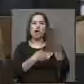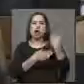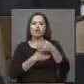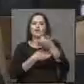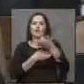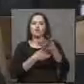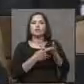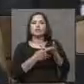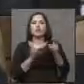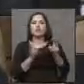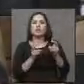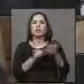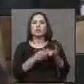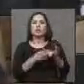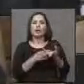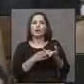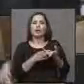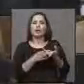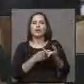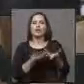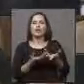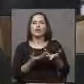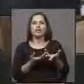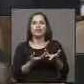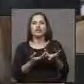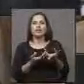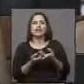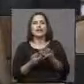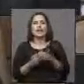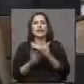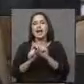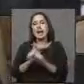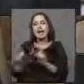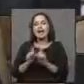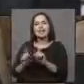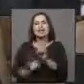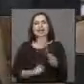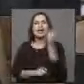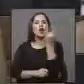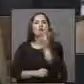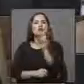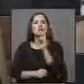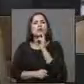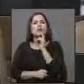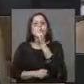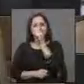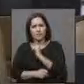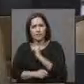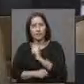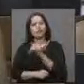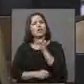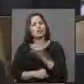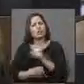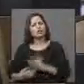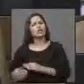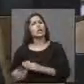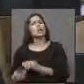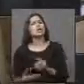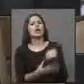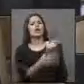ahora a través del puñal que se le pega a universidades privadas que han hecho un aporte a este país, que duda cabe,